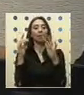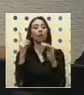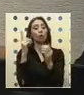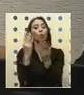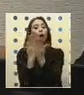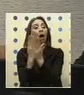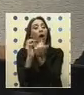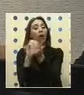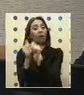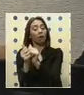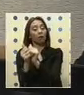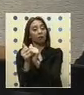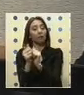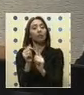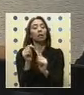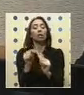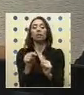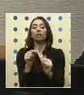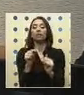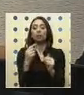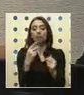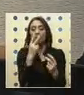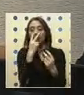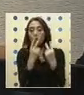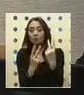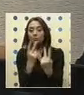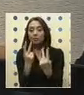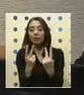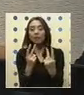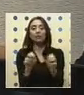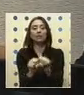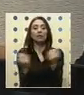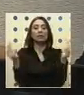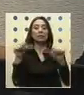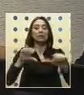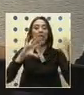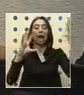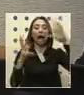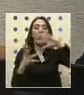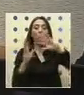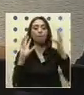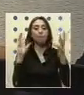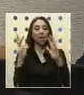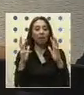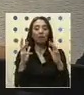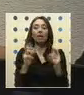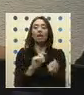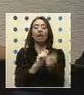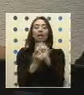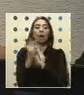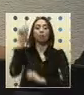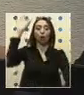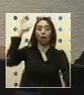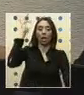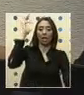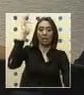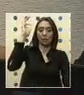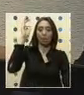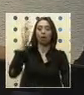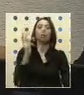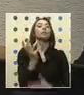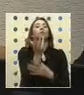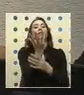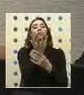Debieron hacerse prácticamente irreversibles los síntomas de la degradación ambiental, tales como la alteración del cambio climático, el